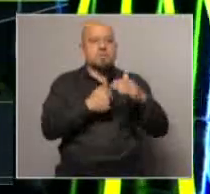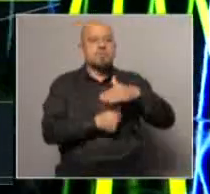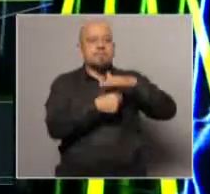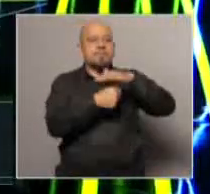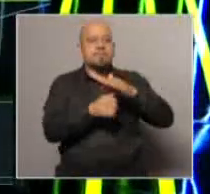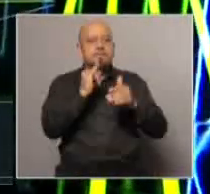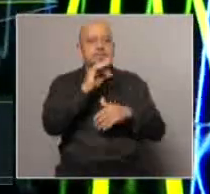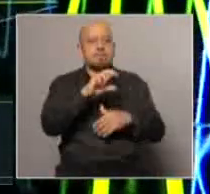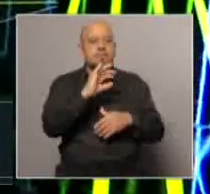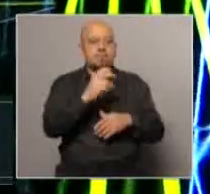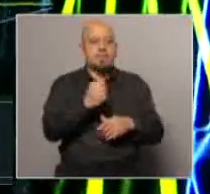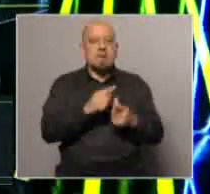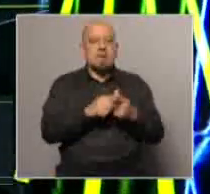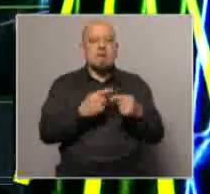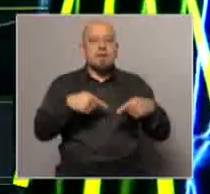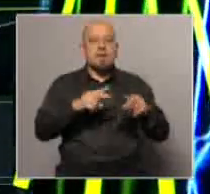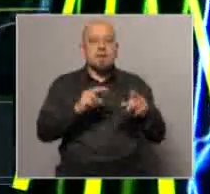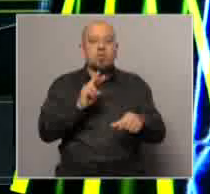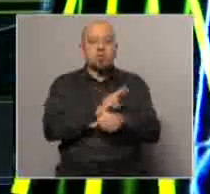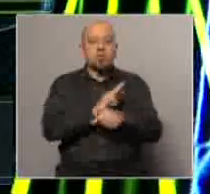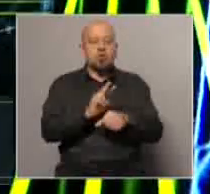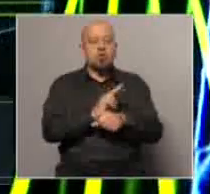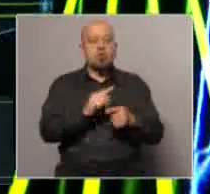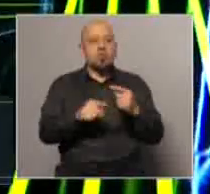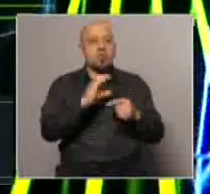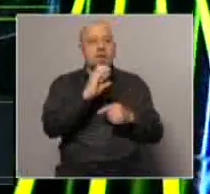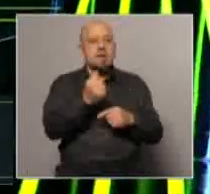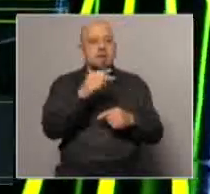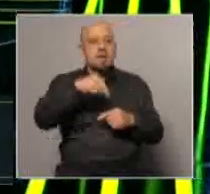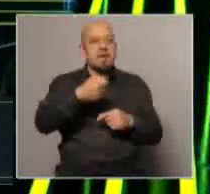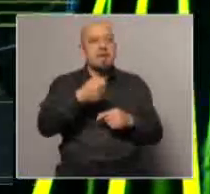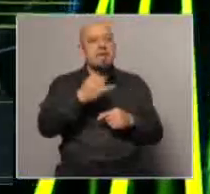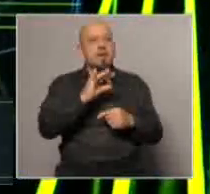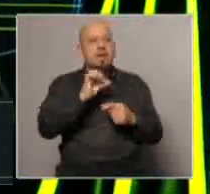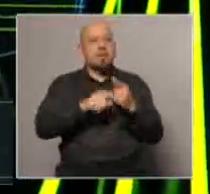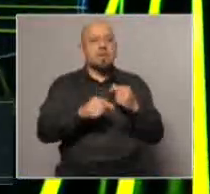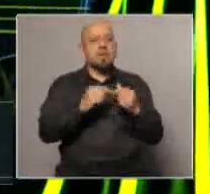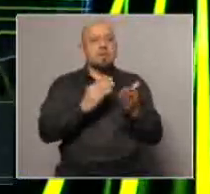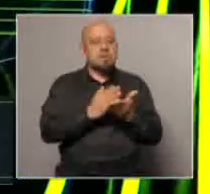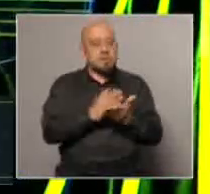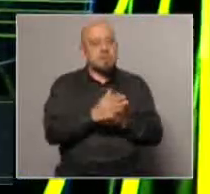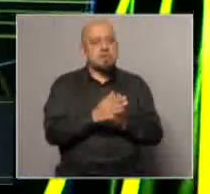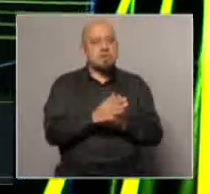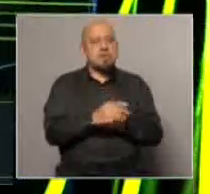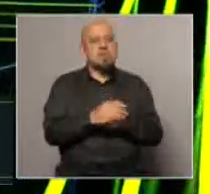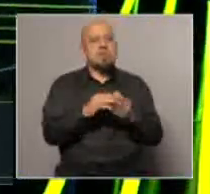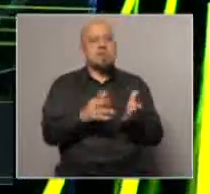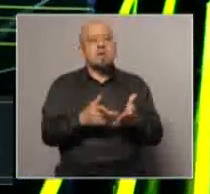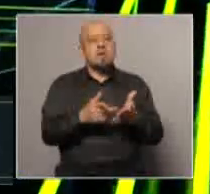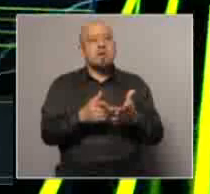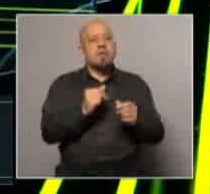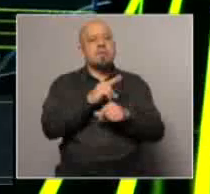IRCA, ¿no? Del Instituto de Regulación y Control del Cannabis. Los clubes canábicos están permanentemente fiscalizados y la fiscalización